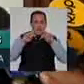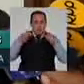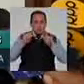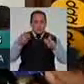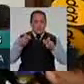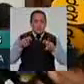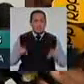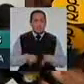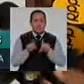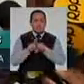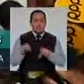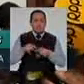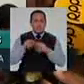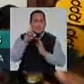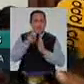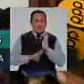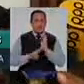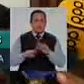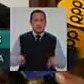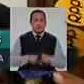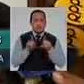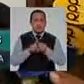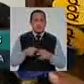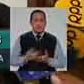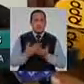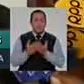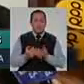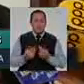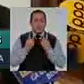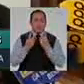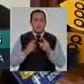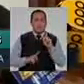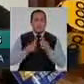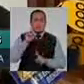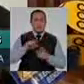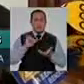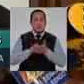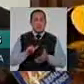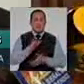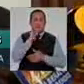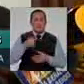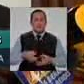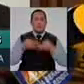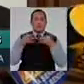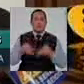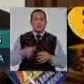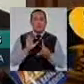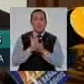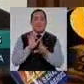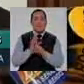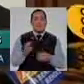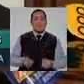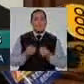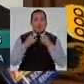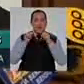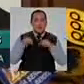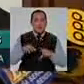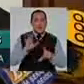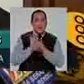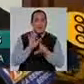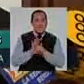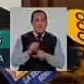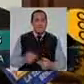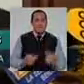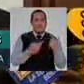¿no es cierto?, de esos registros, sino de la determinación de aquellos que han incumplido la ley, porque es la ley la que